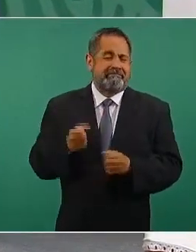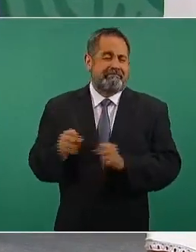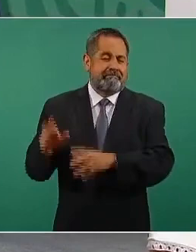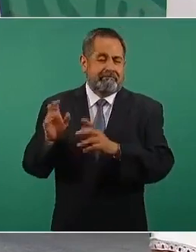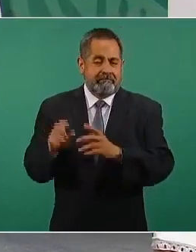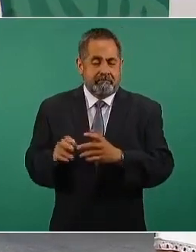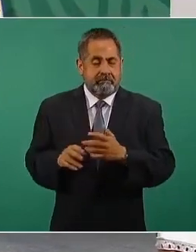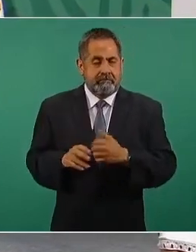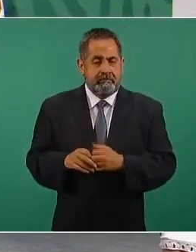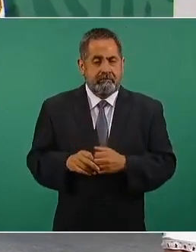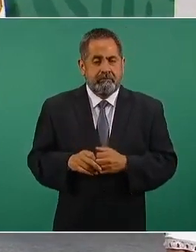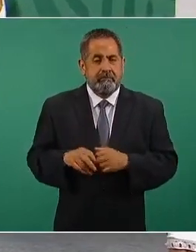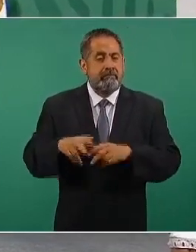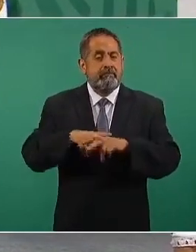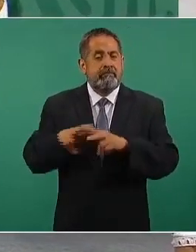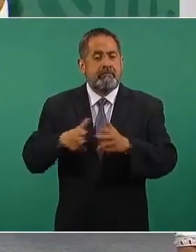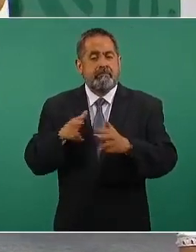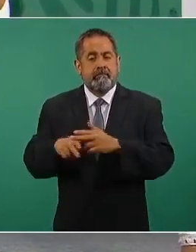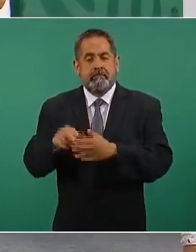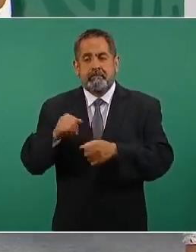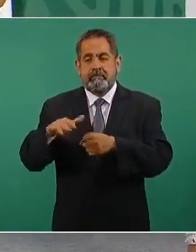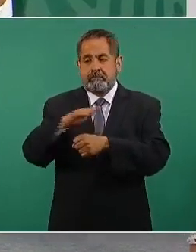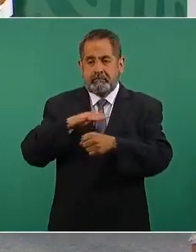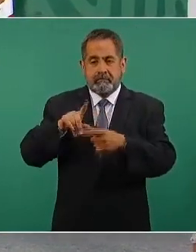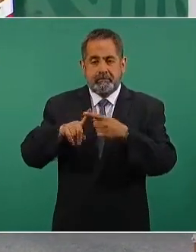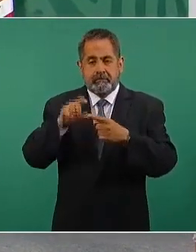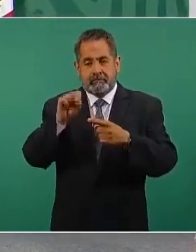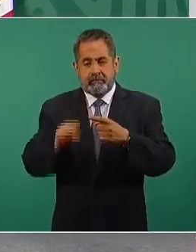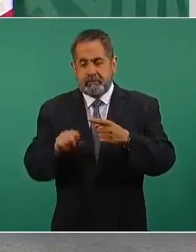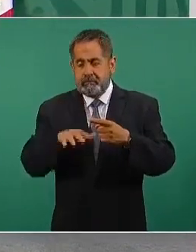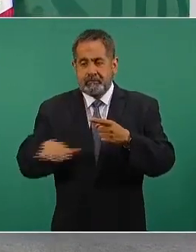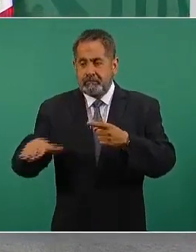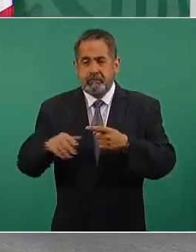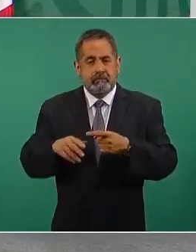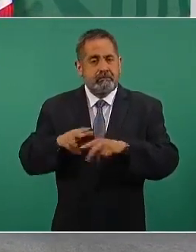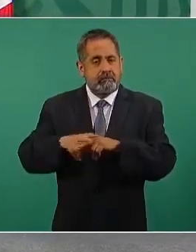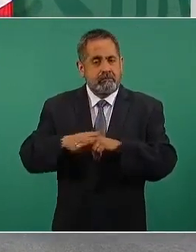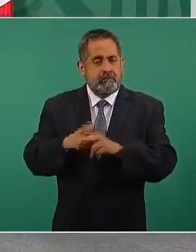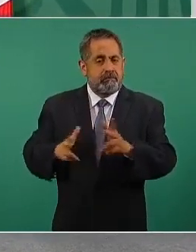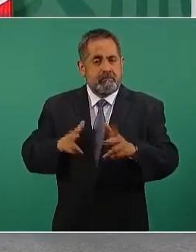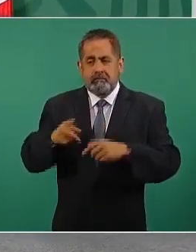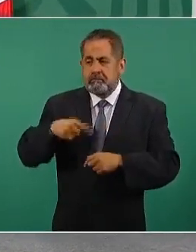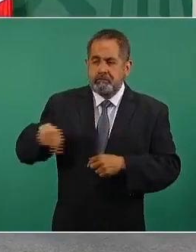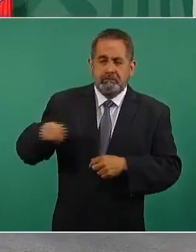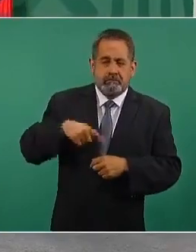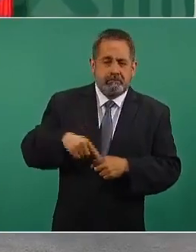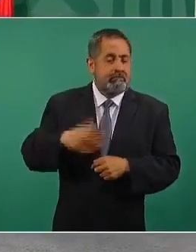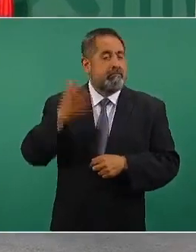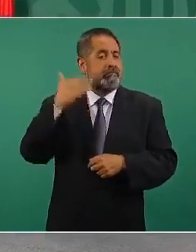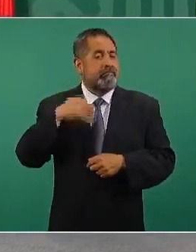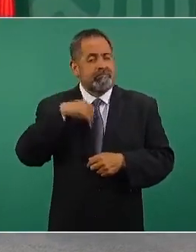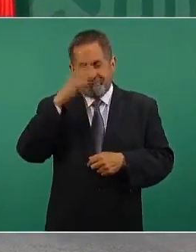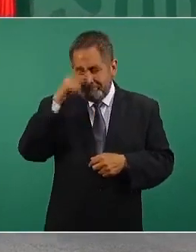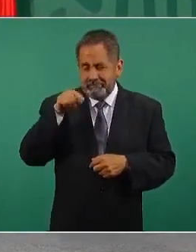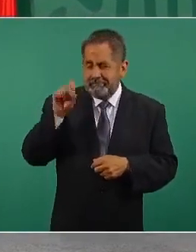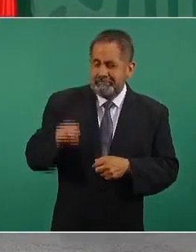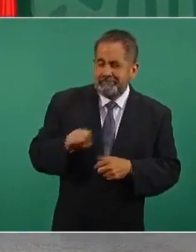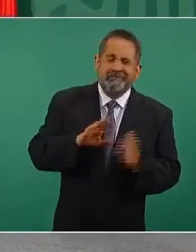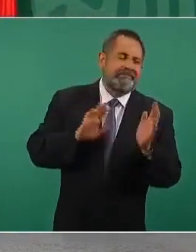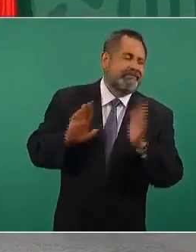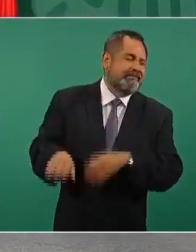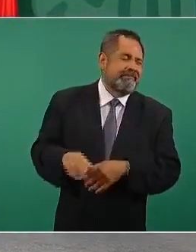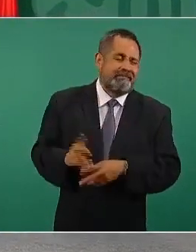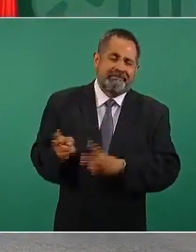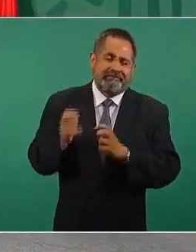El ferrocarril del Istmo y el del sureste, porque el sureste no les importaba ni siquiera para robar.